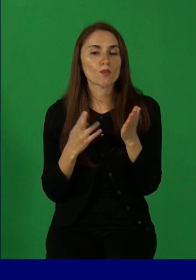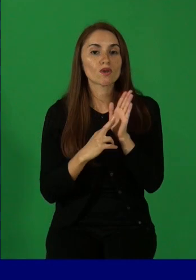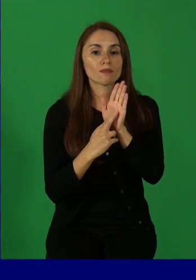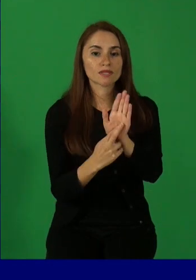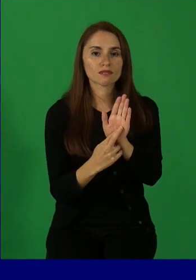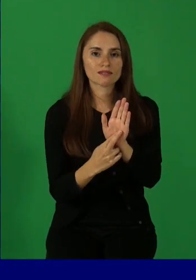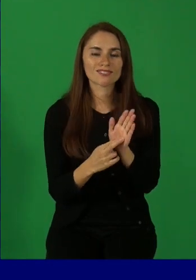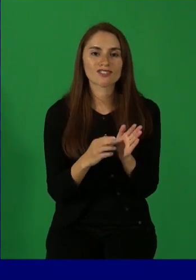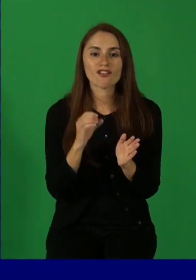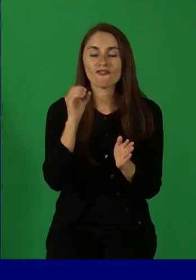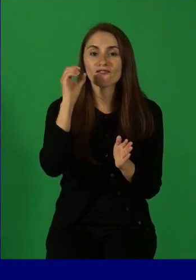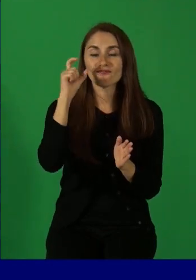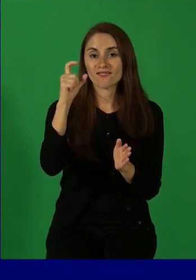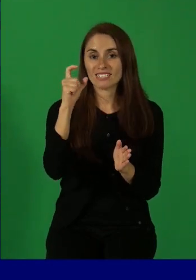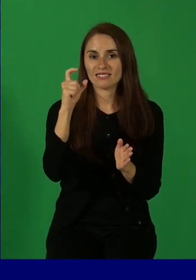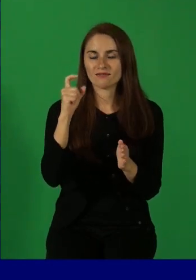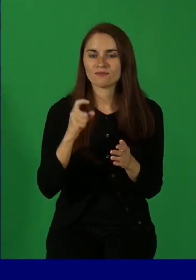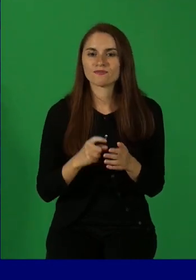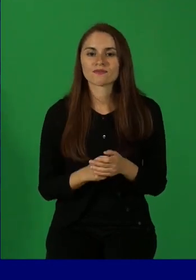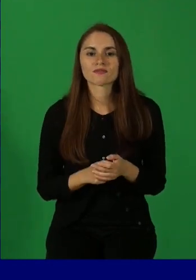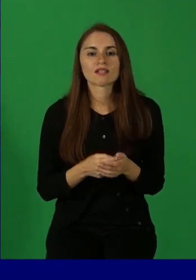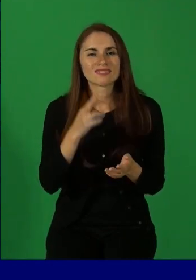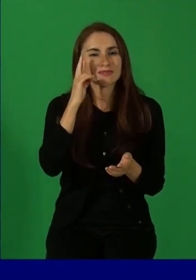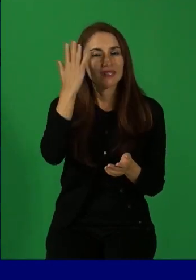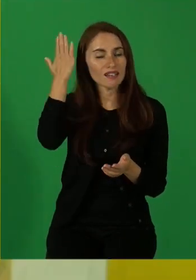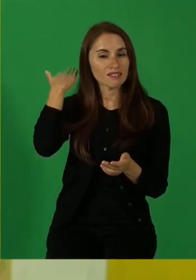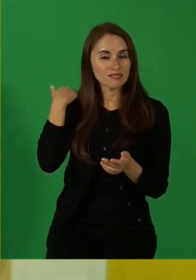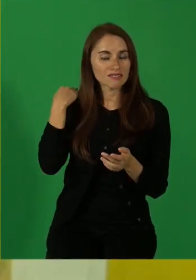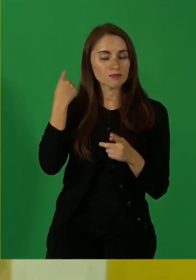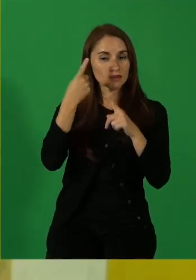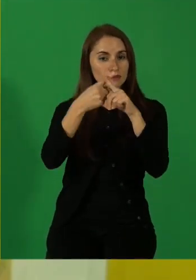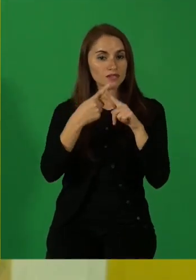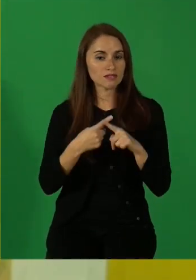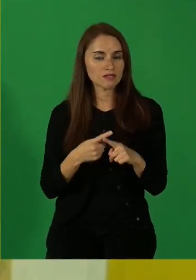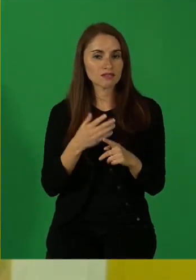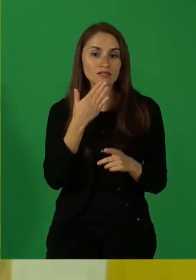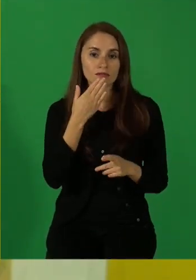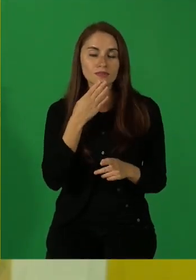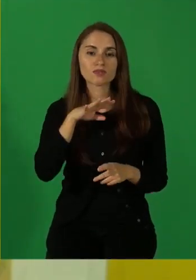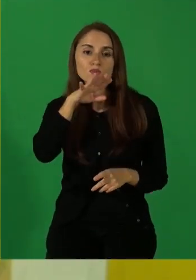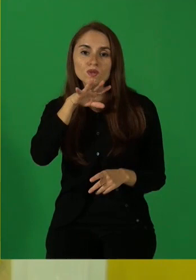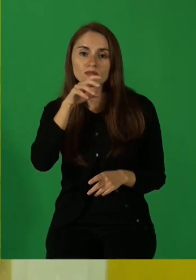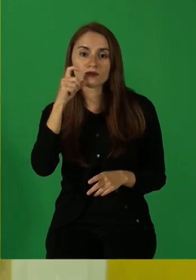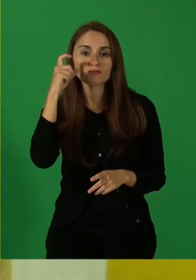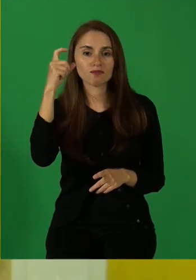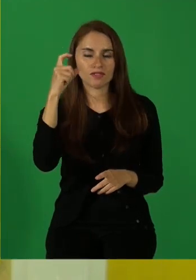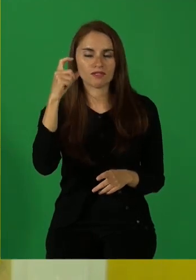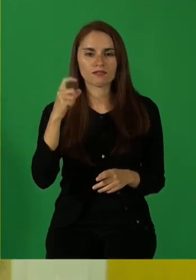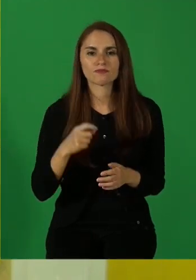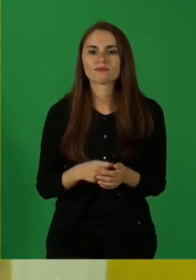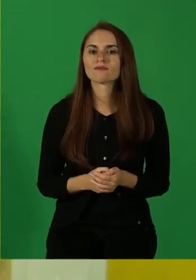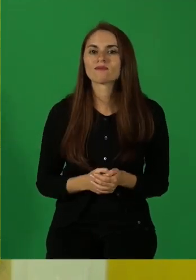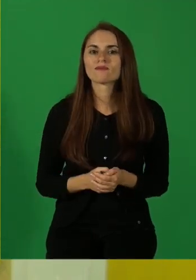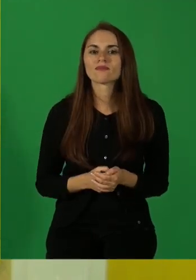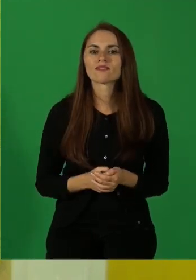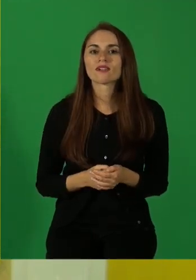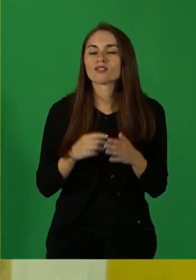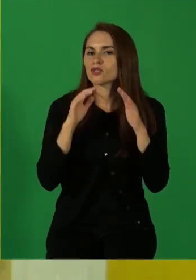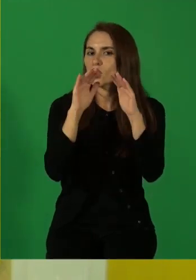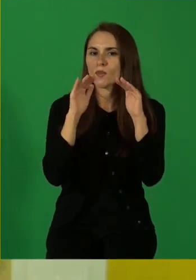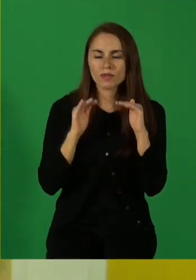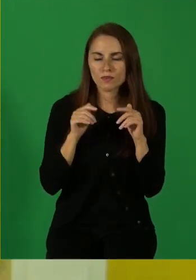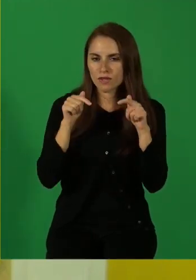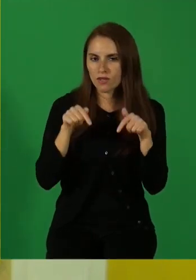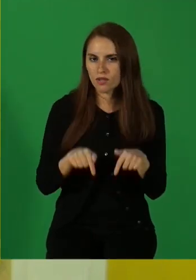¿Te acuerdas que en la clase anterior, cuando multiplicamos, usamos fichas? Para poder representarlas, esta vez vamos a hacer lo